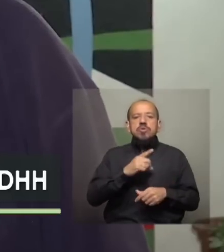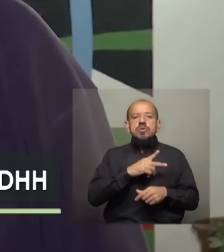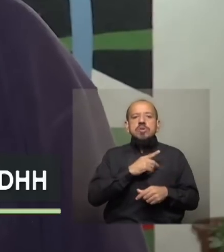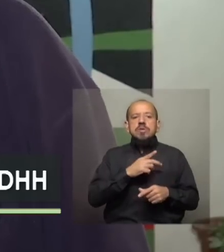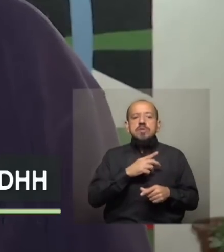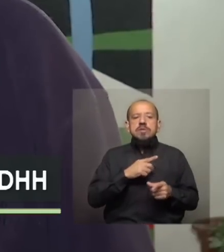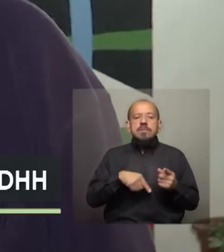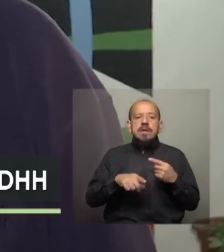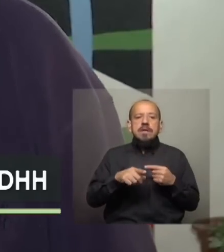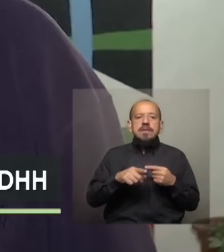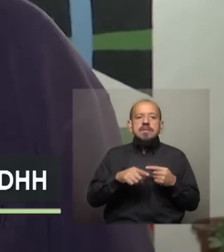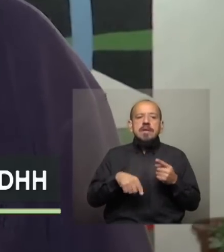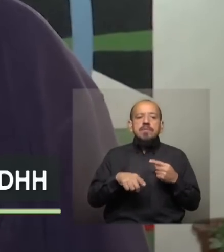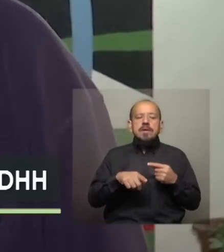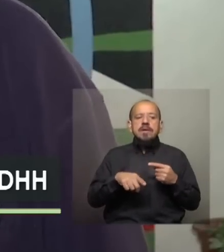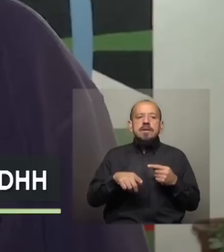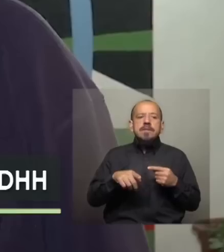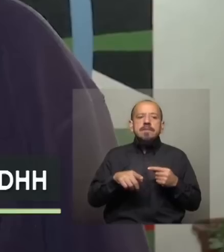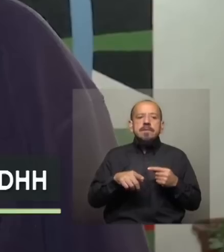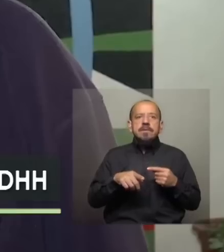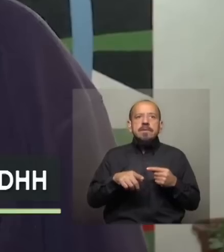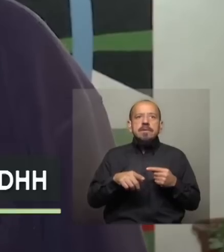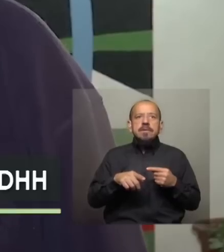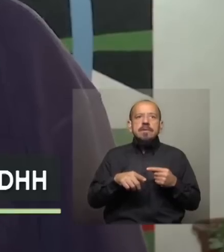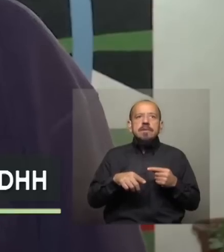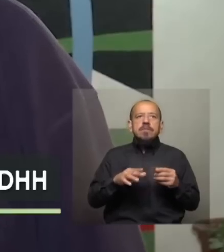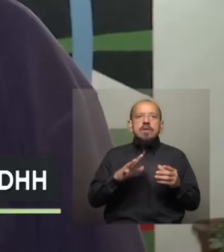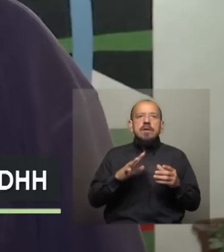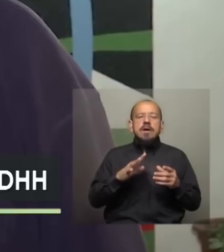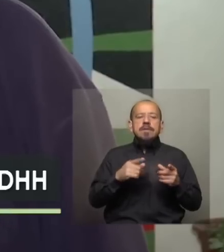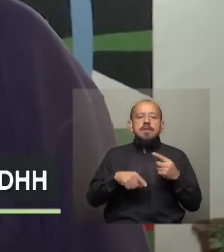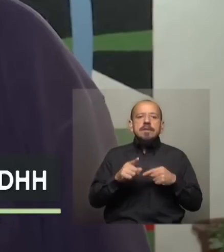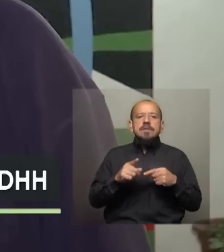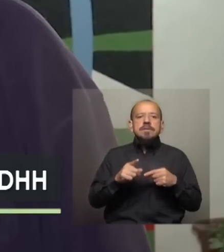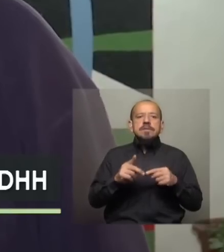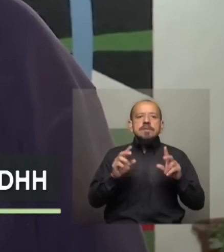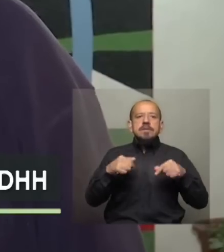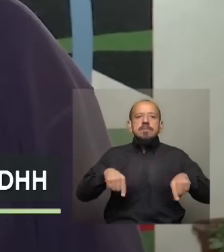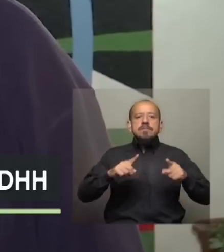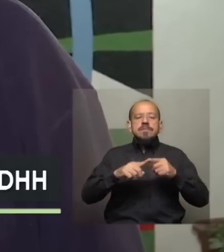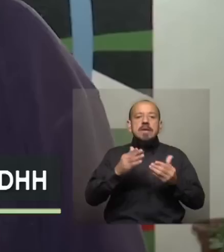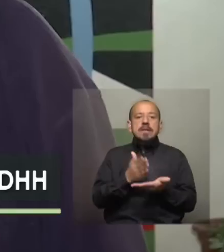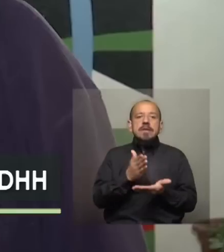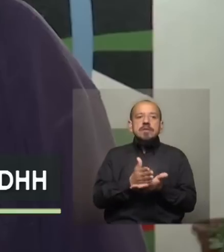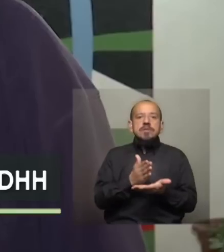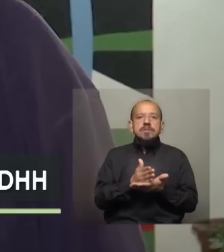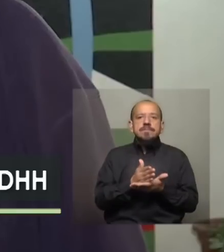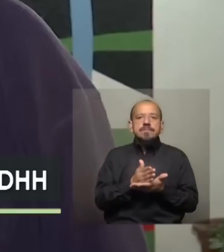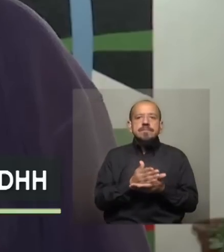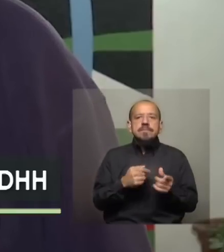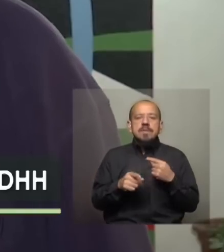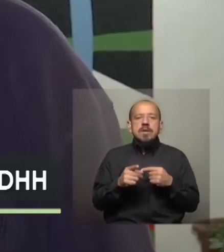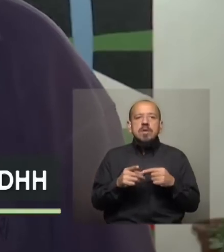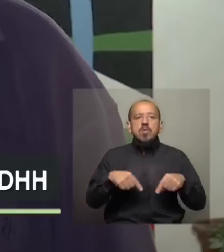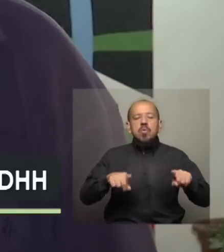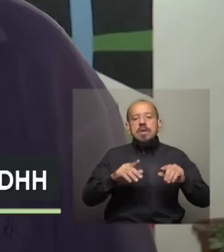todos se han expresado de que las víctimas no deben ser otra vez victimizadas y tener el derecho si